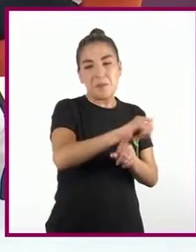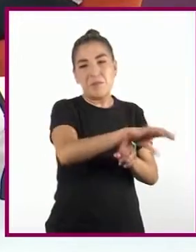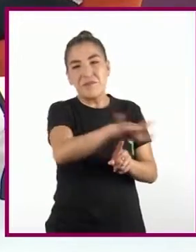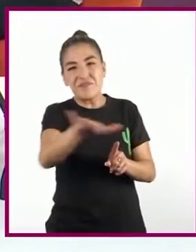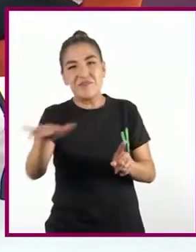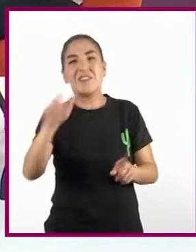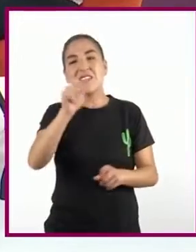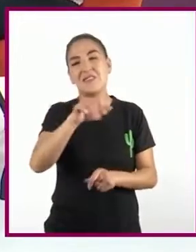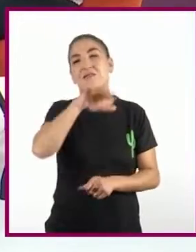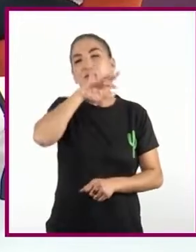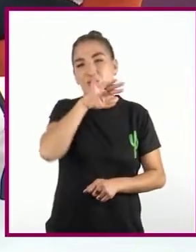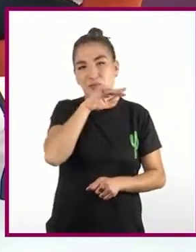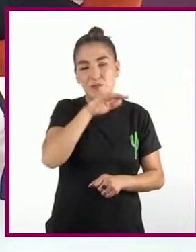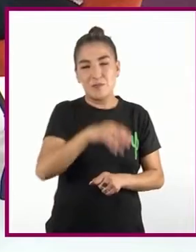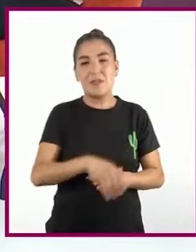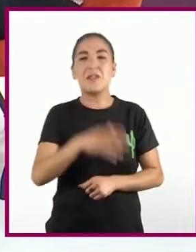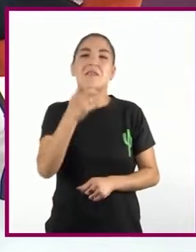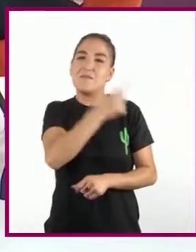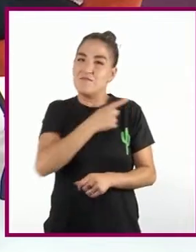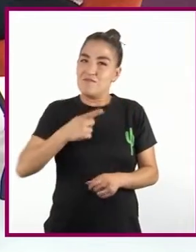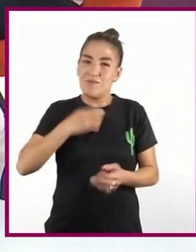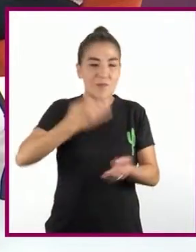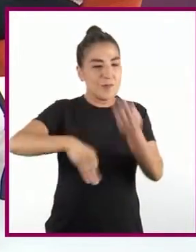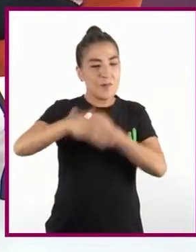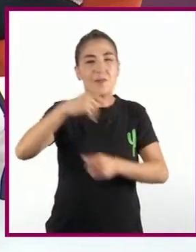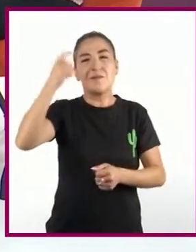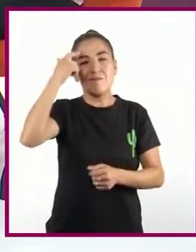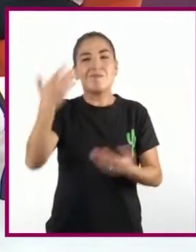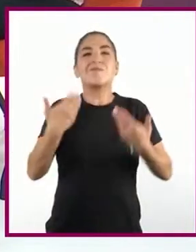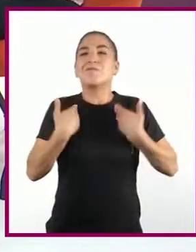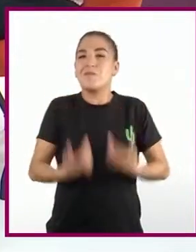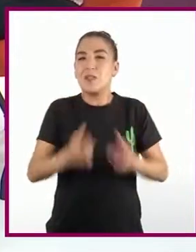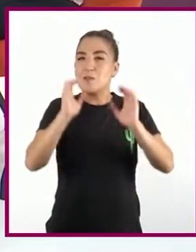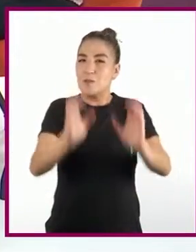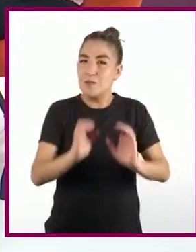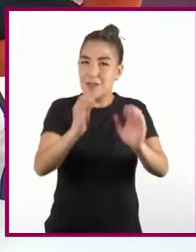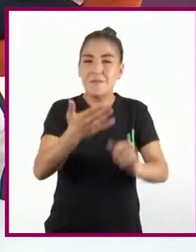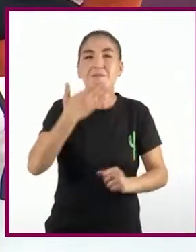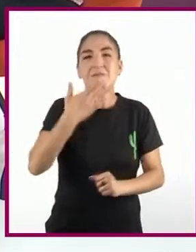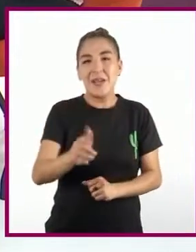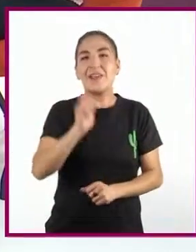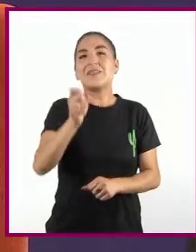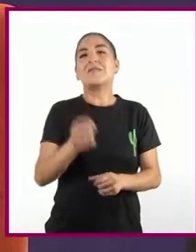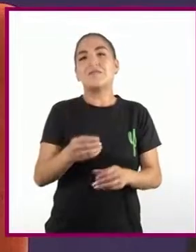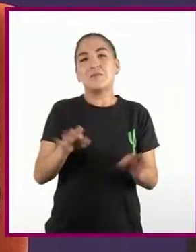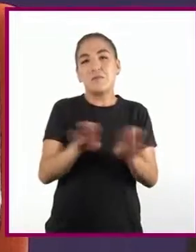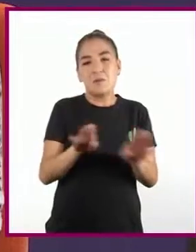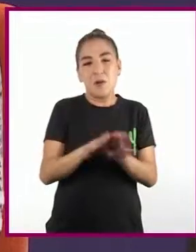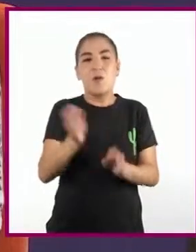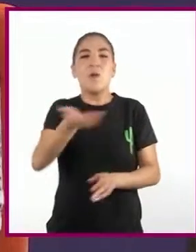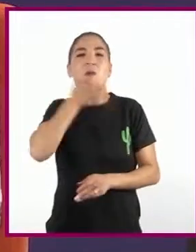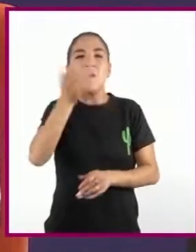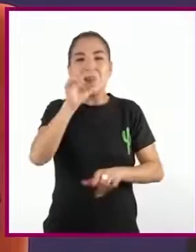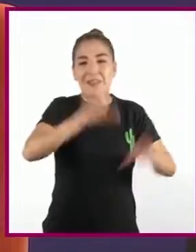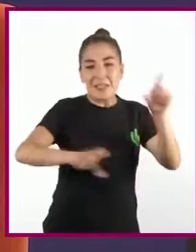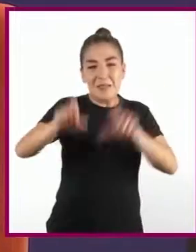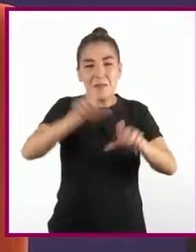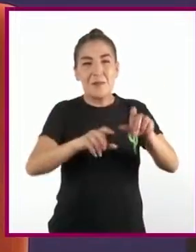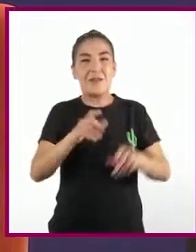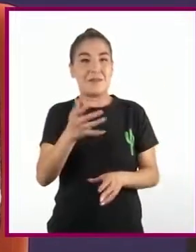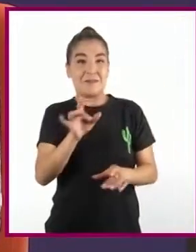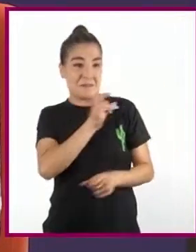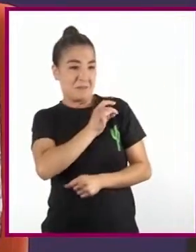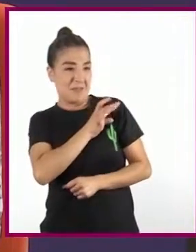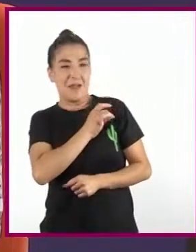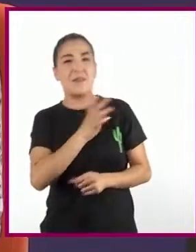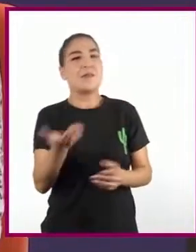el medio ambiente. Entonces yo creo que todos tenemos que ser muy conscientes en nuestra vida diaria de lo que manejamos químicamente y no tenerles miedo,